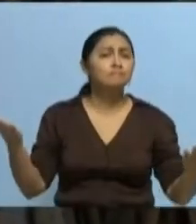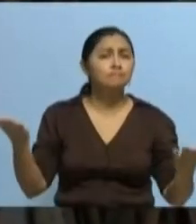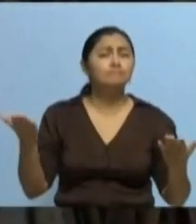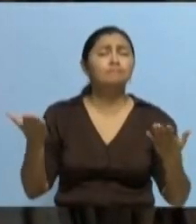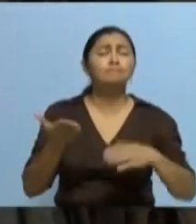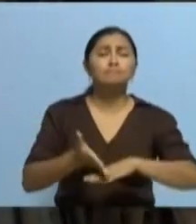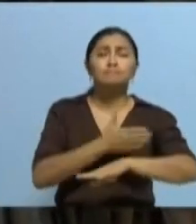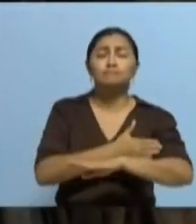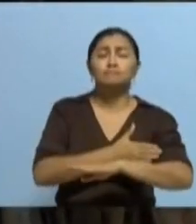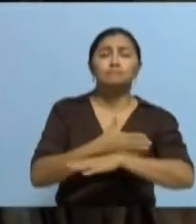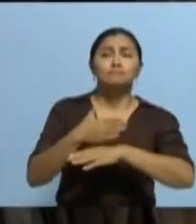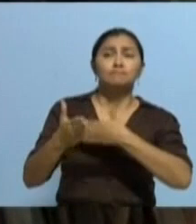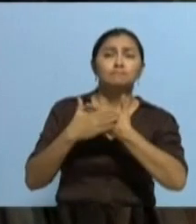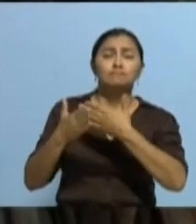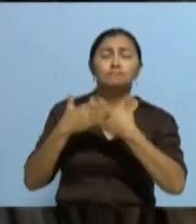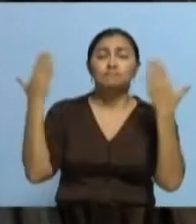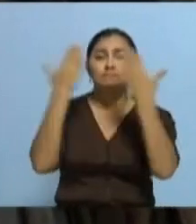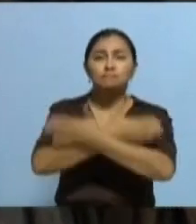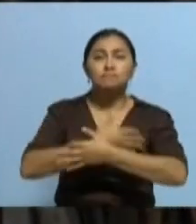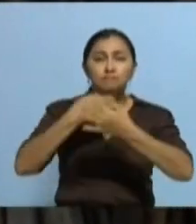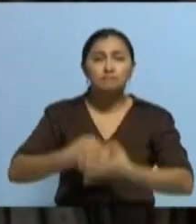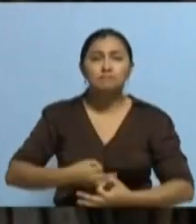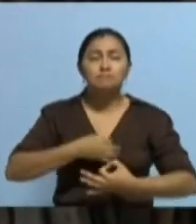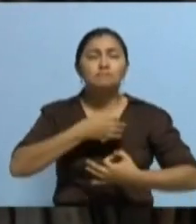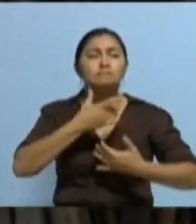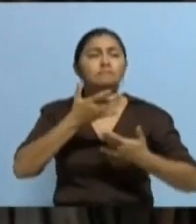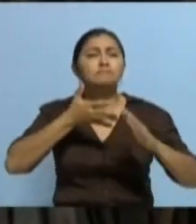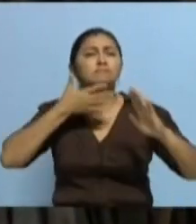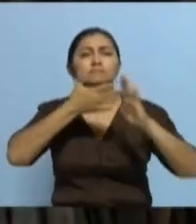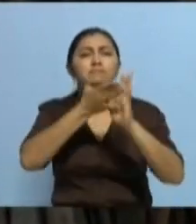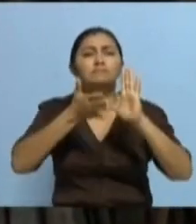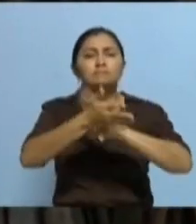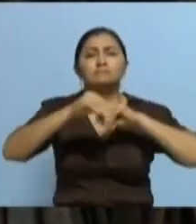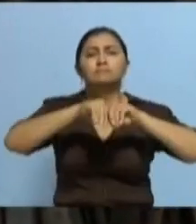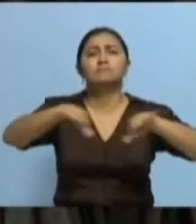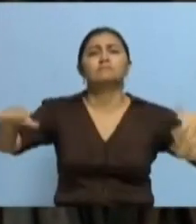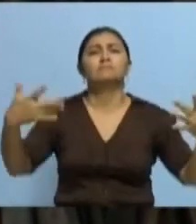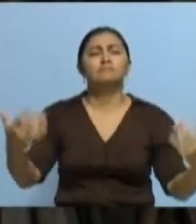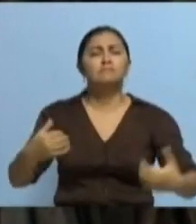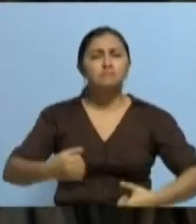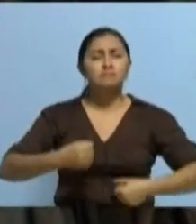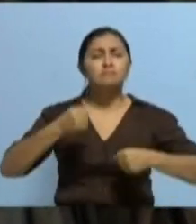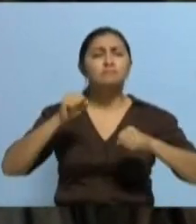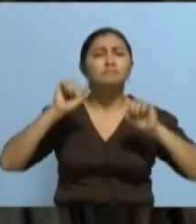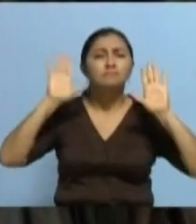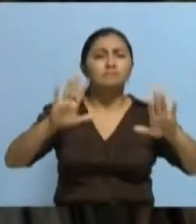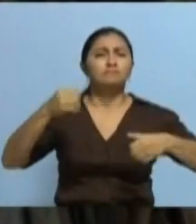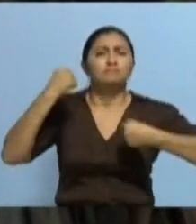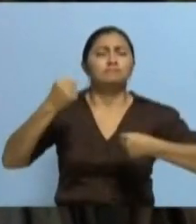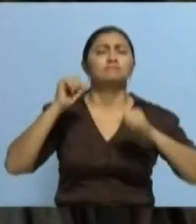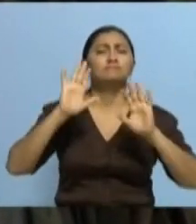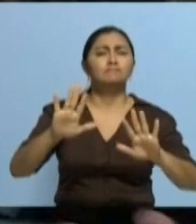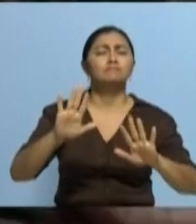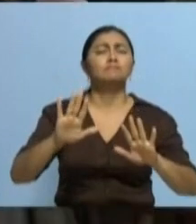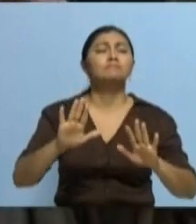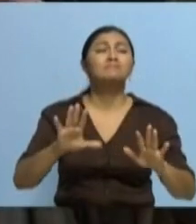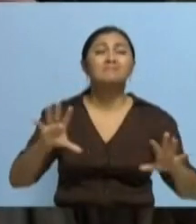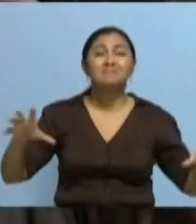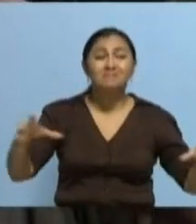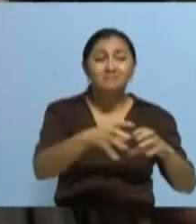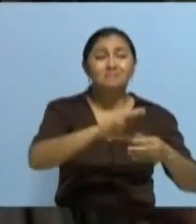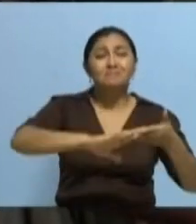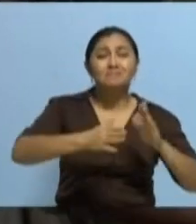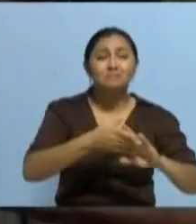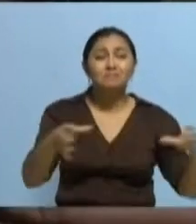esta noticia de este pronunciamiento de un paro armado, donde prácticamente le podemos decir a la comunidad,